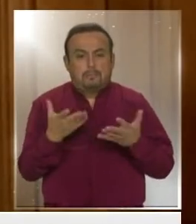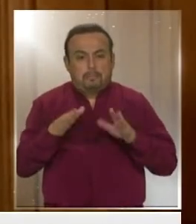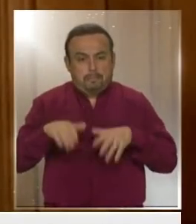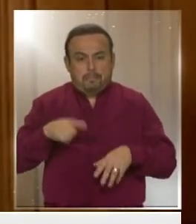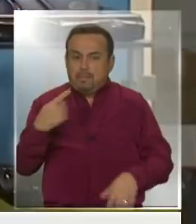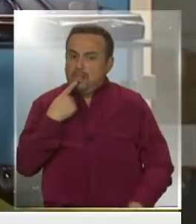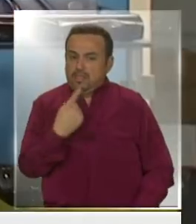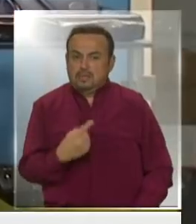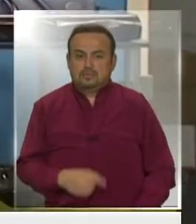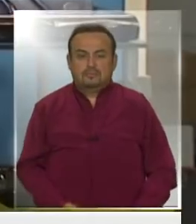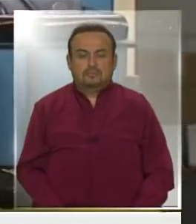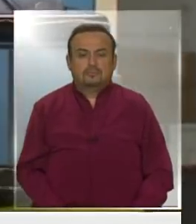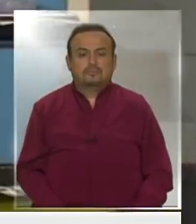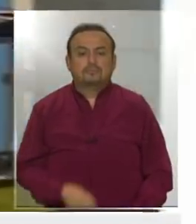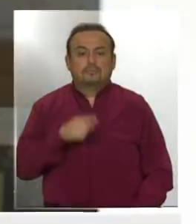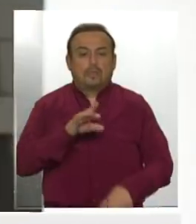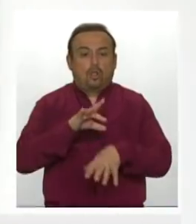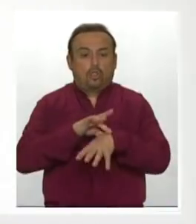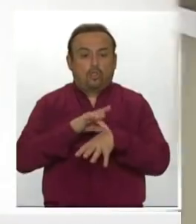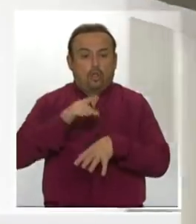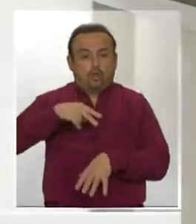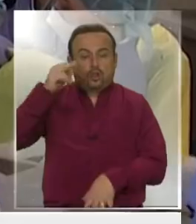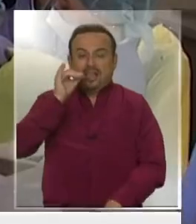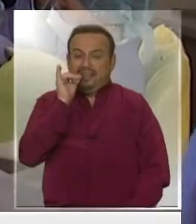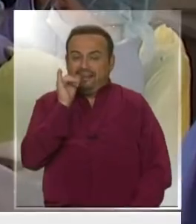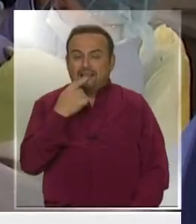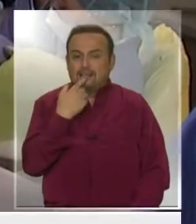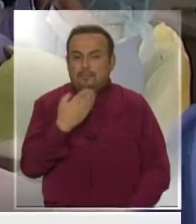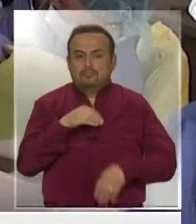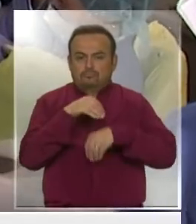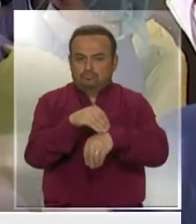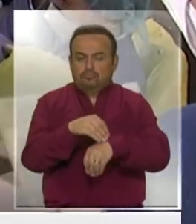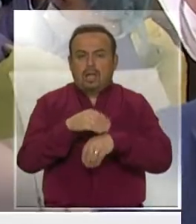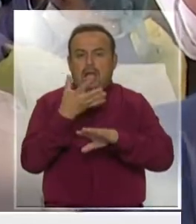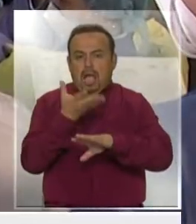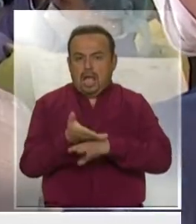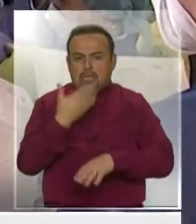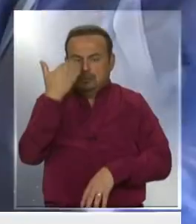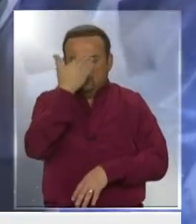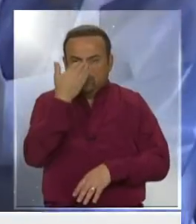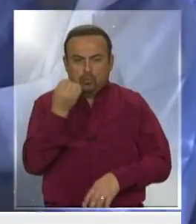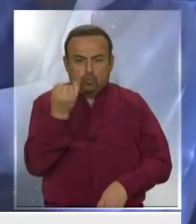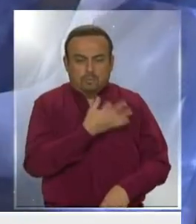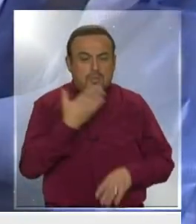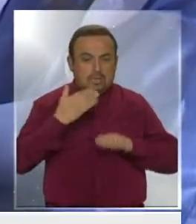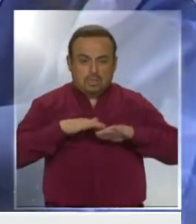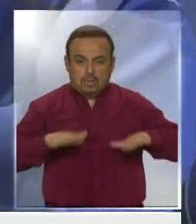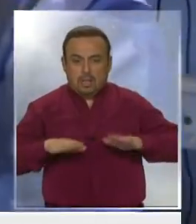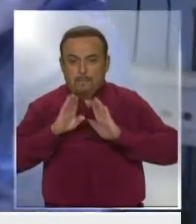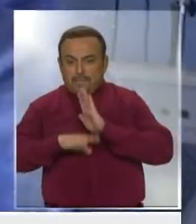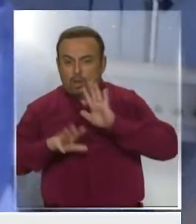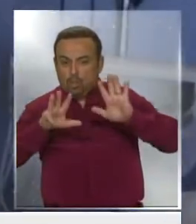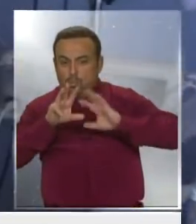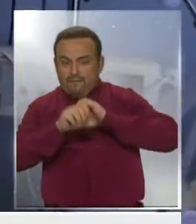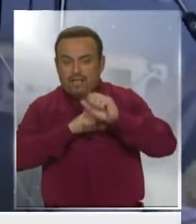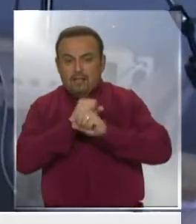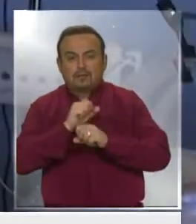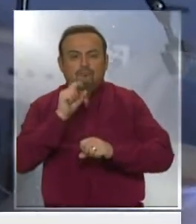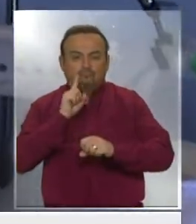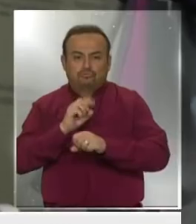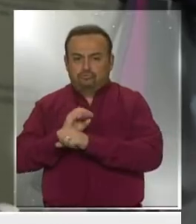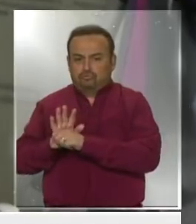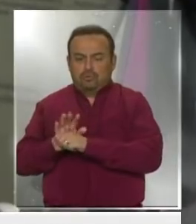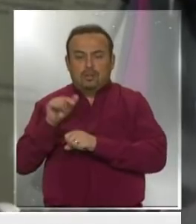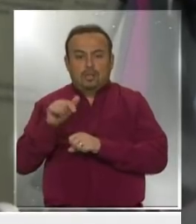mismo ha señalado. Médicos en el norte de Italia también han advertido que existe un preocupante número de niños menores de 9 años con COVID que